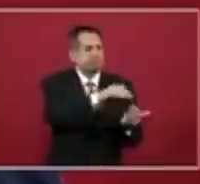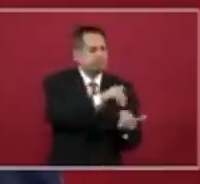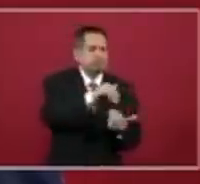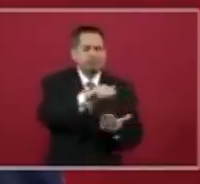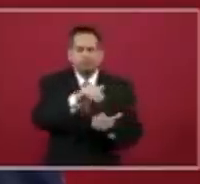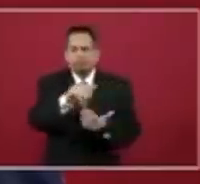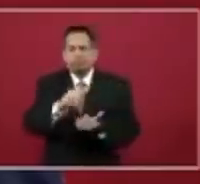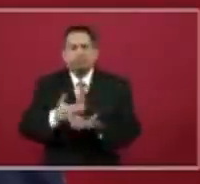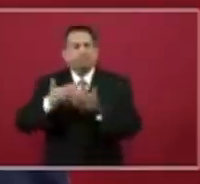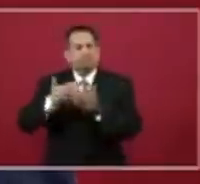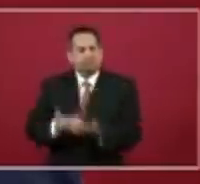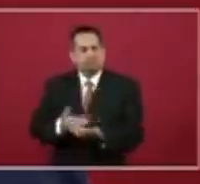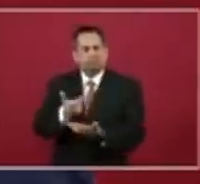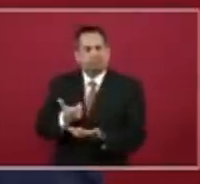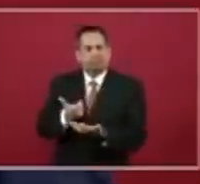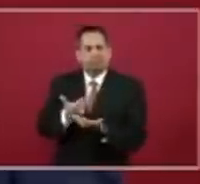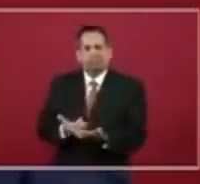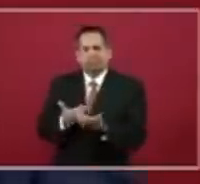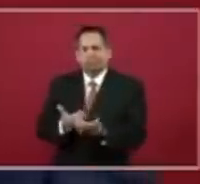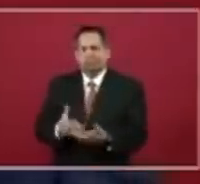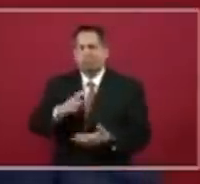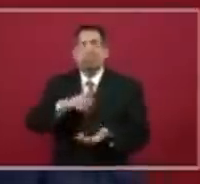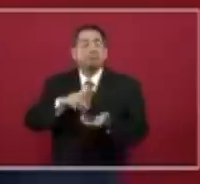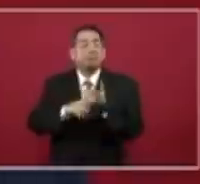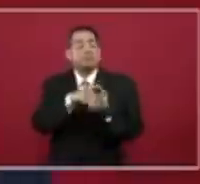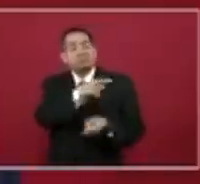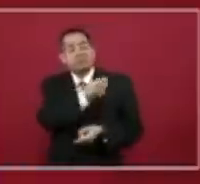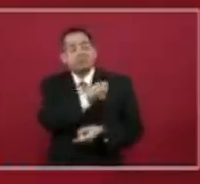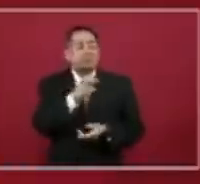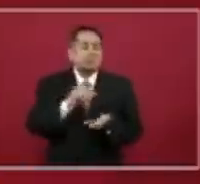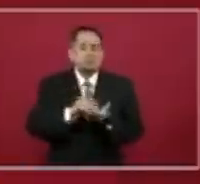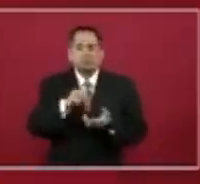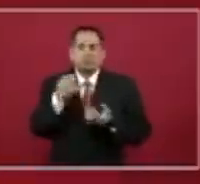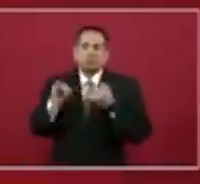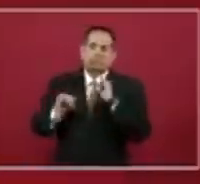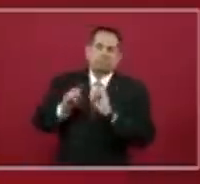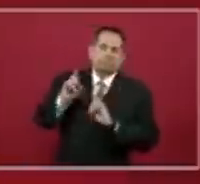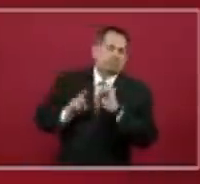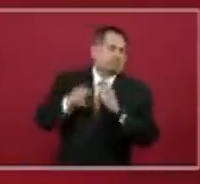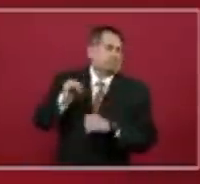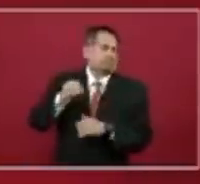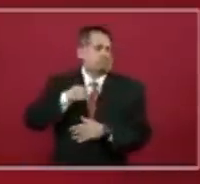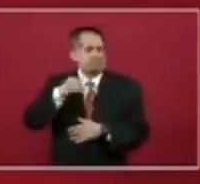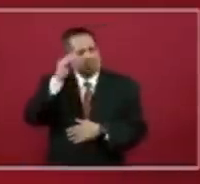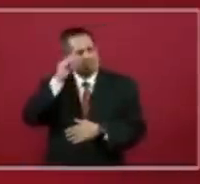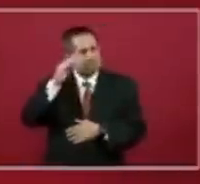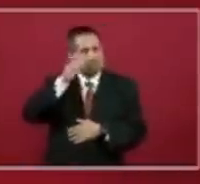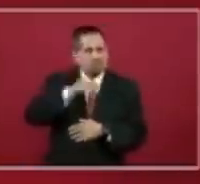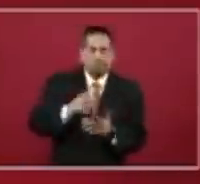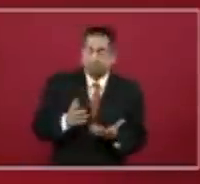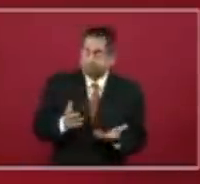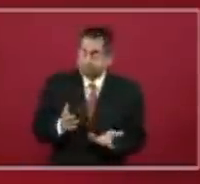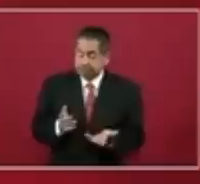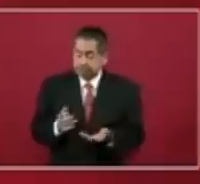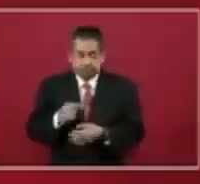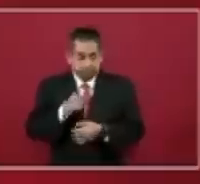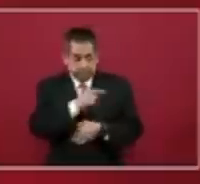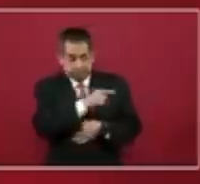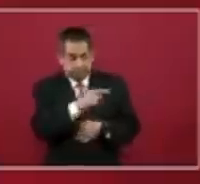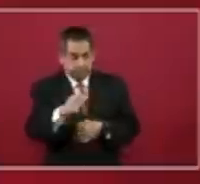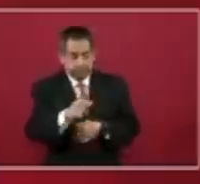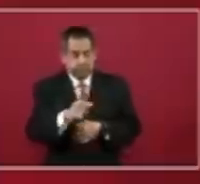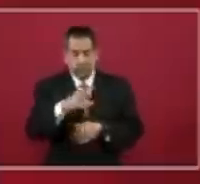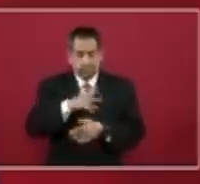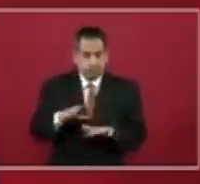recursos. Hay todavía escépticos que piensan que no nos va a alcanzar